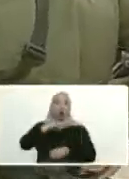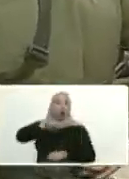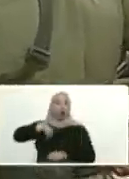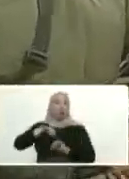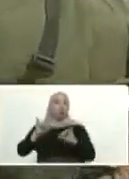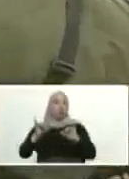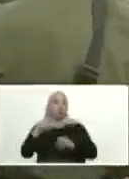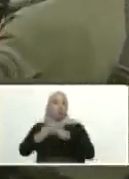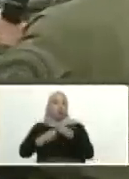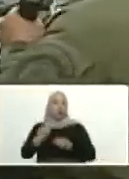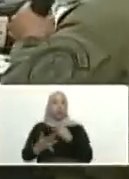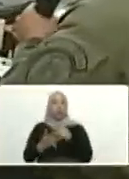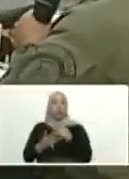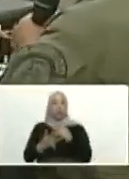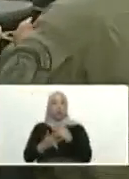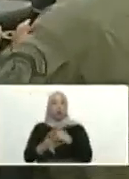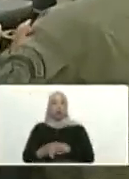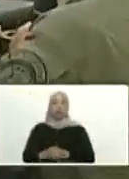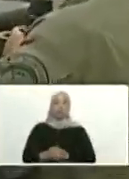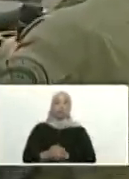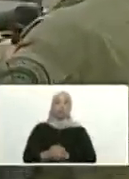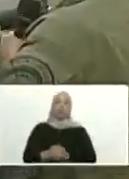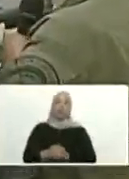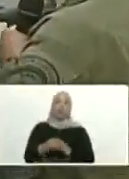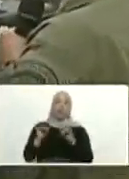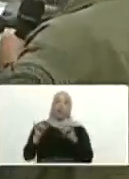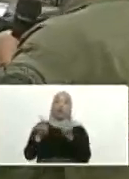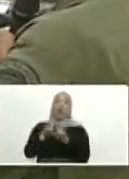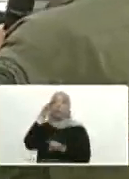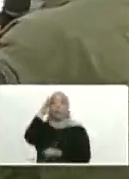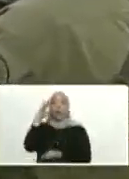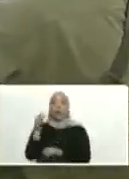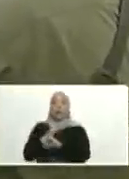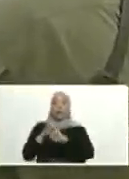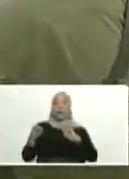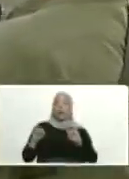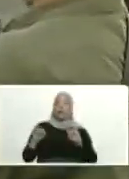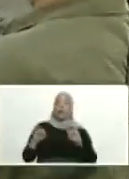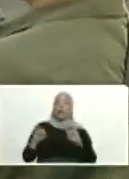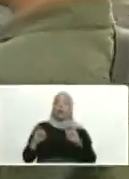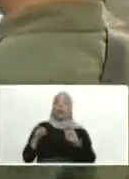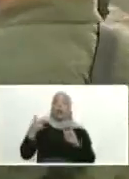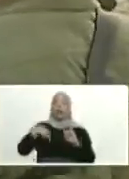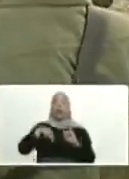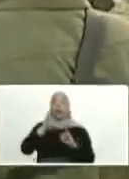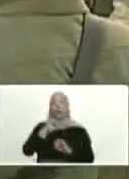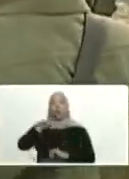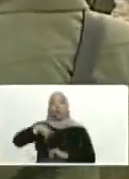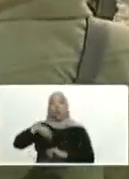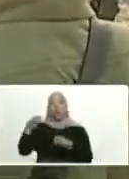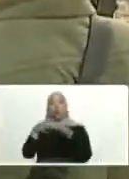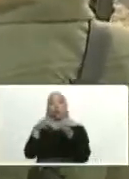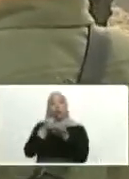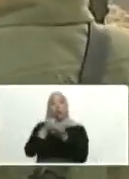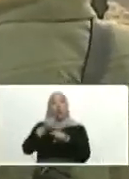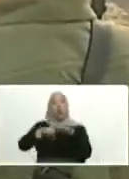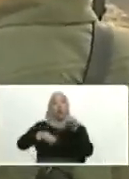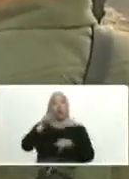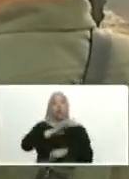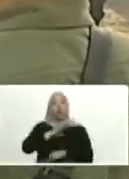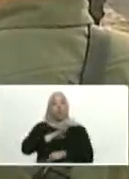la independencia tecnológica la independencia militar en este caso la independencia para tener nuestros equipos y